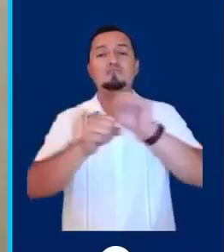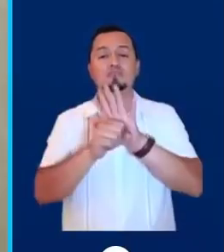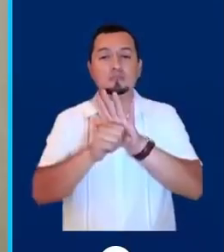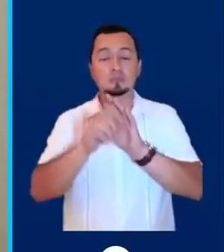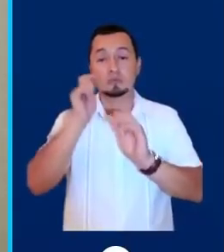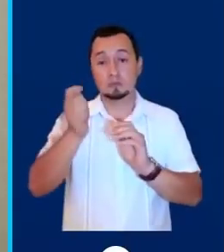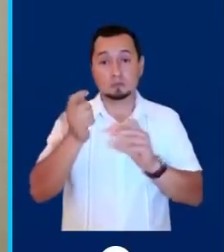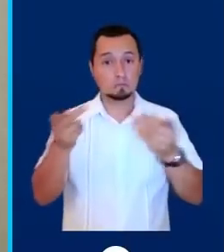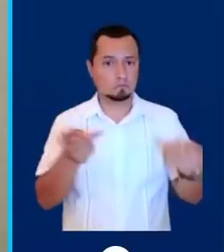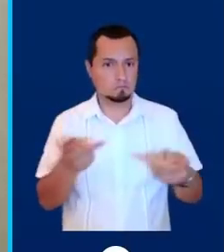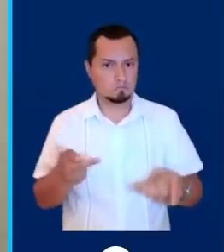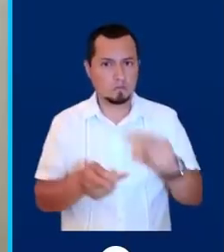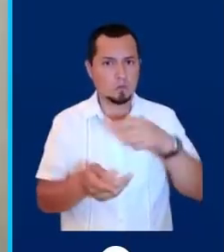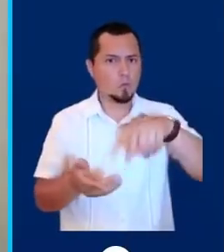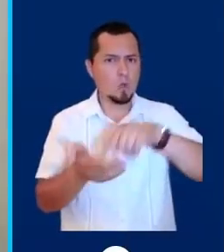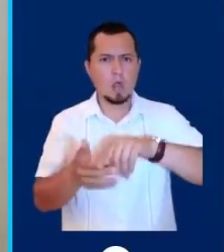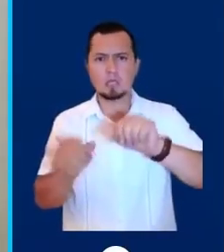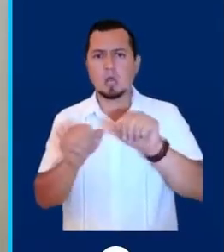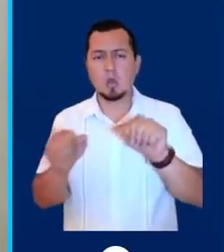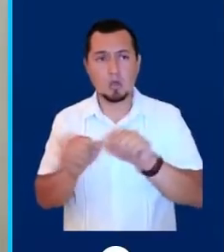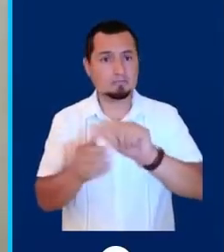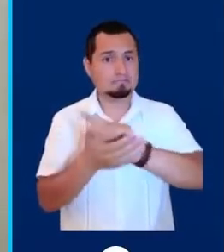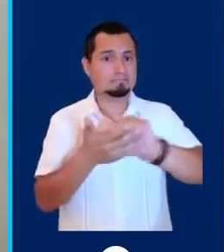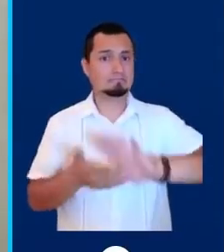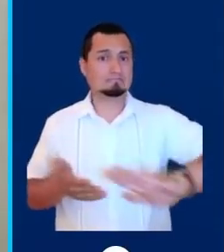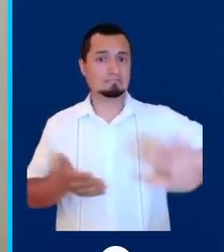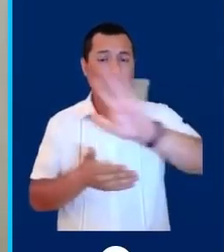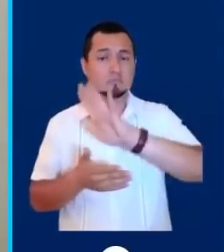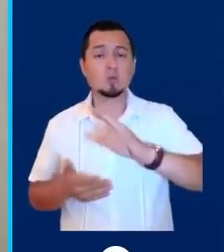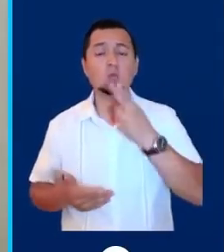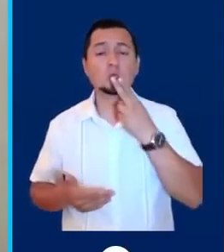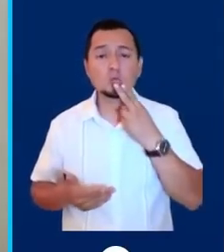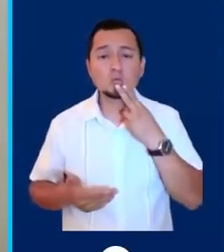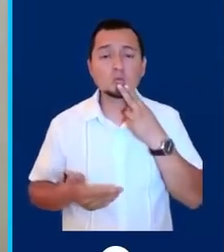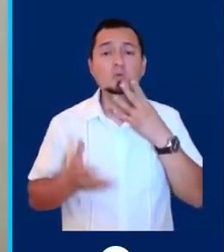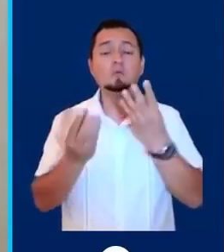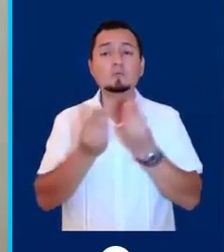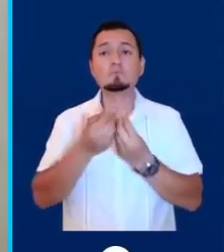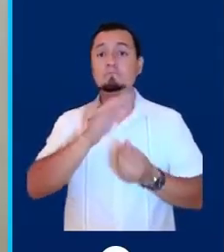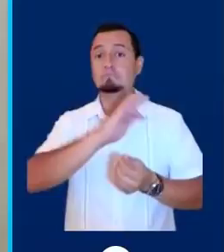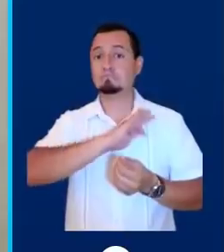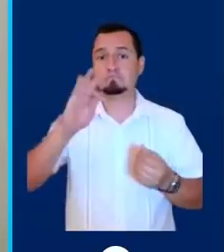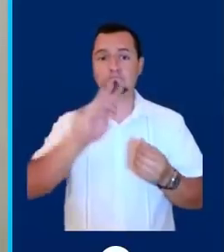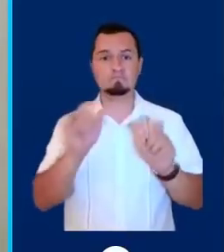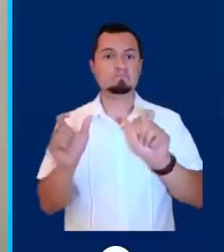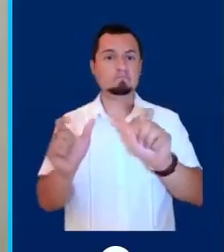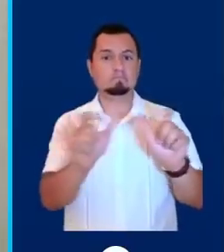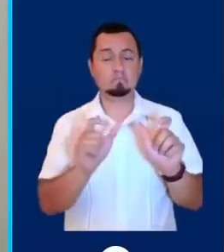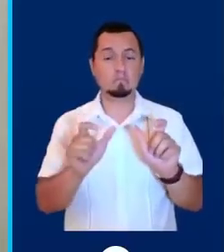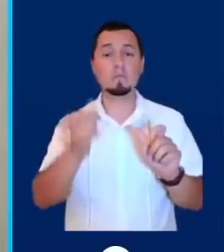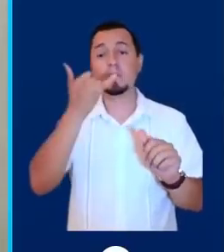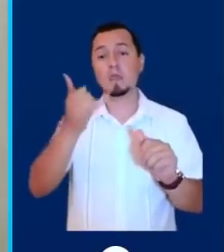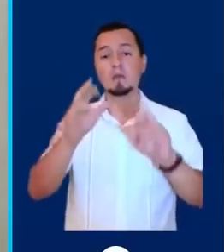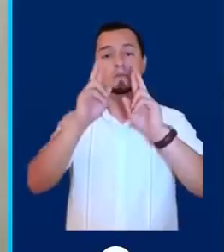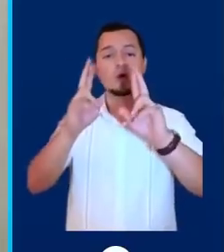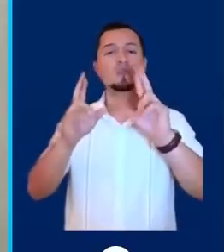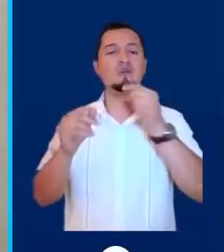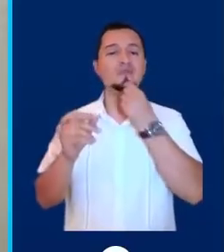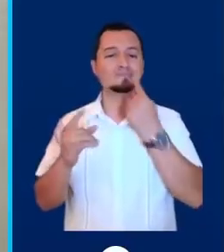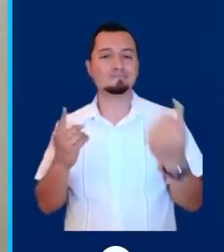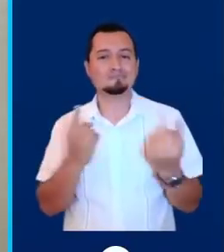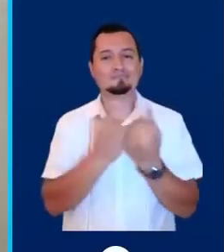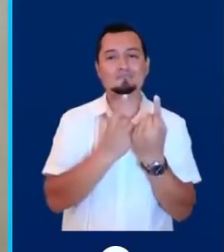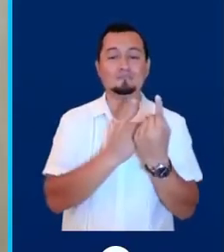las limpiezas de las áreas respectivas, el uso de espacios abiertos preferentemente, y respetar la distancia